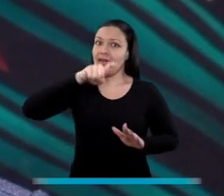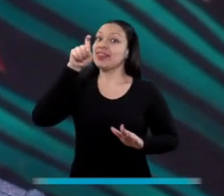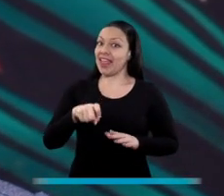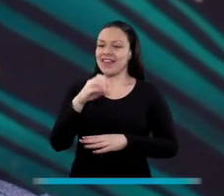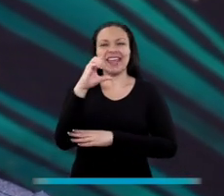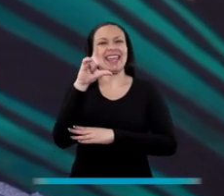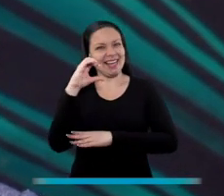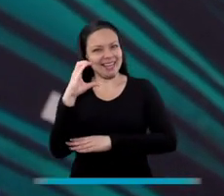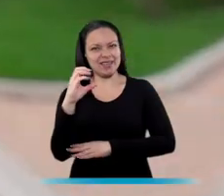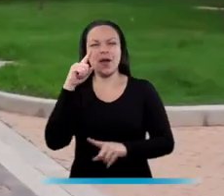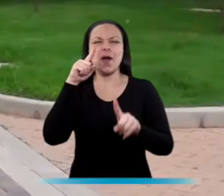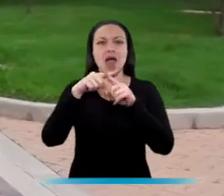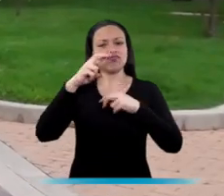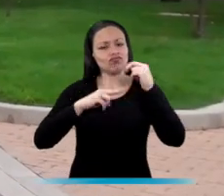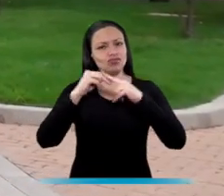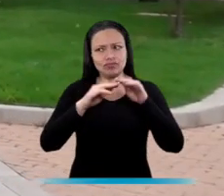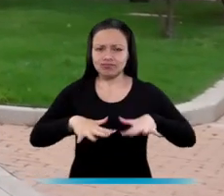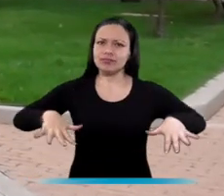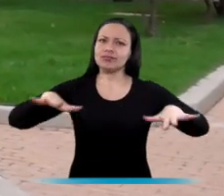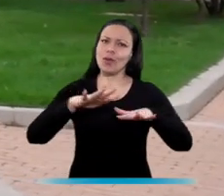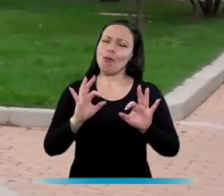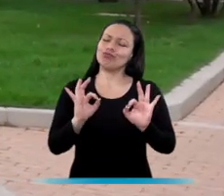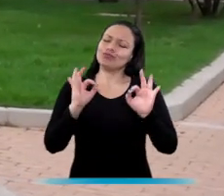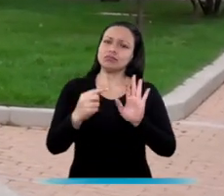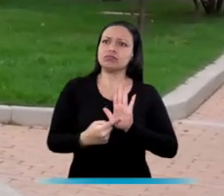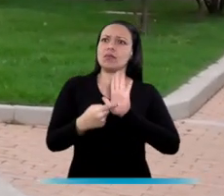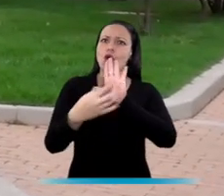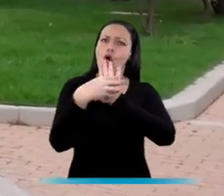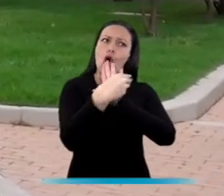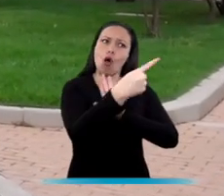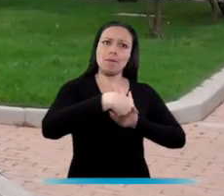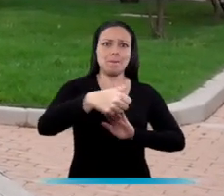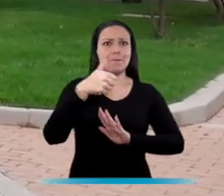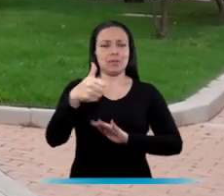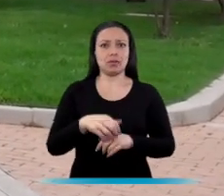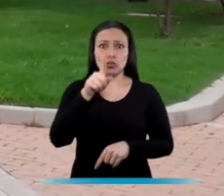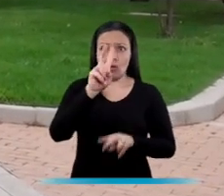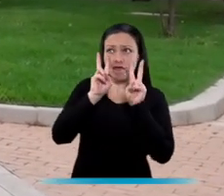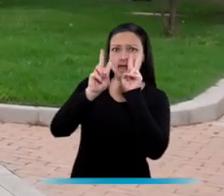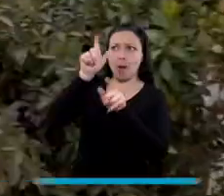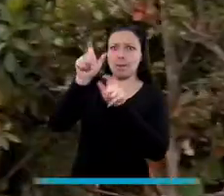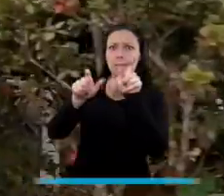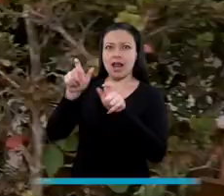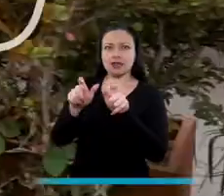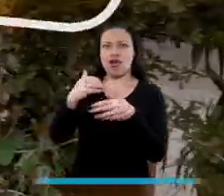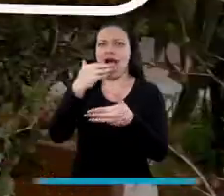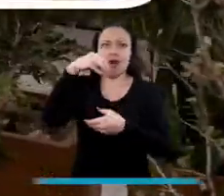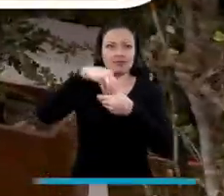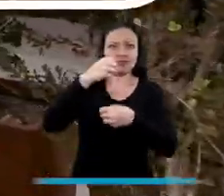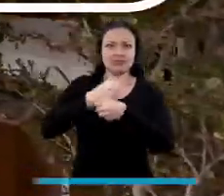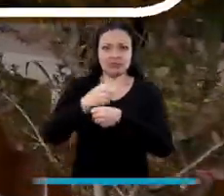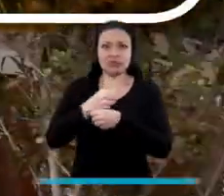y dar buen ejemplo a los demás. La PROCU vela por la cultura de la legalidad y la integridad de los servidores públicos. Si ha visto